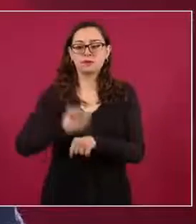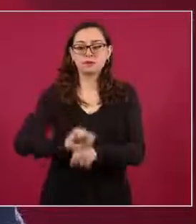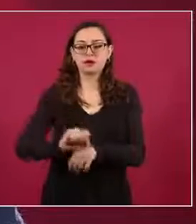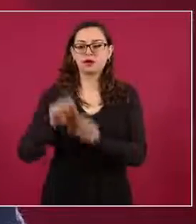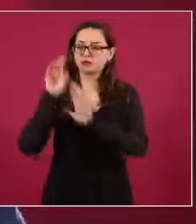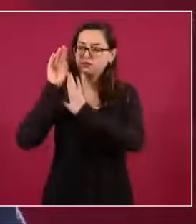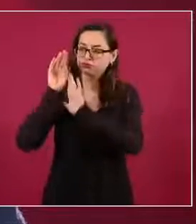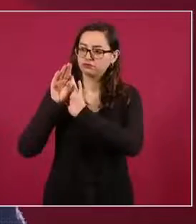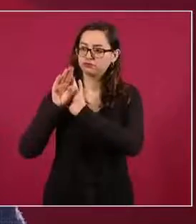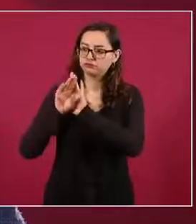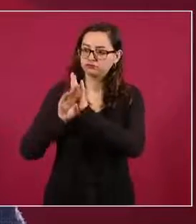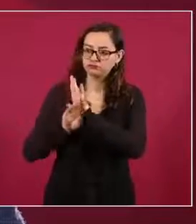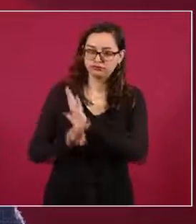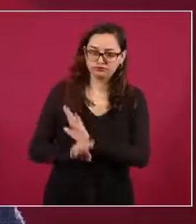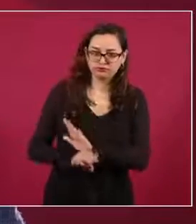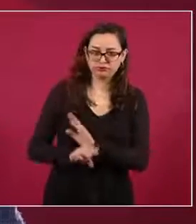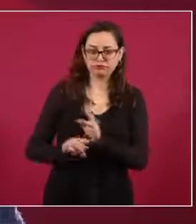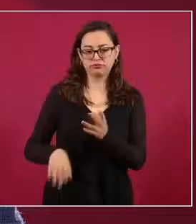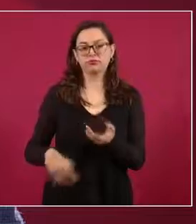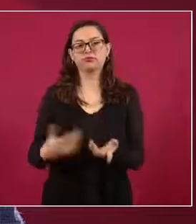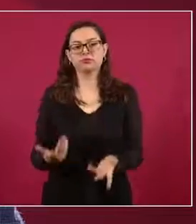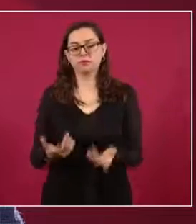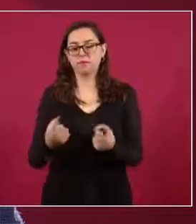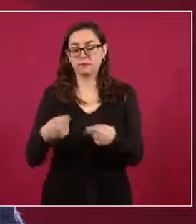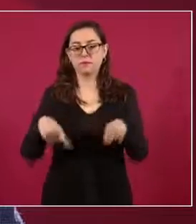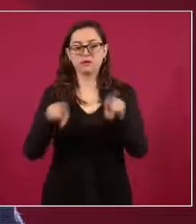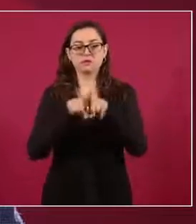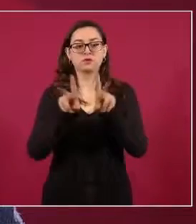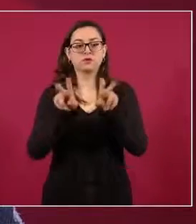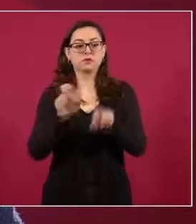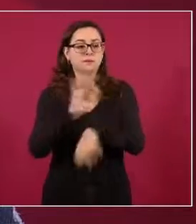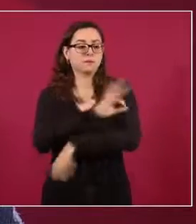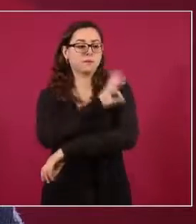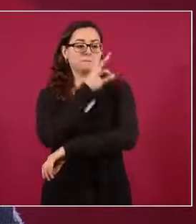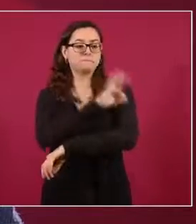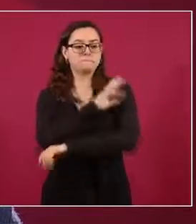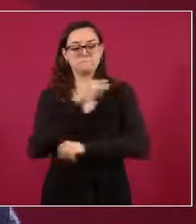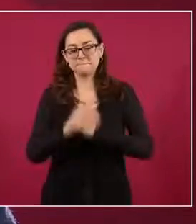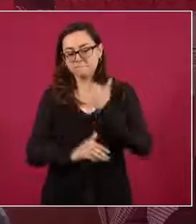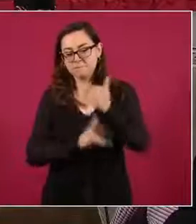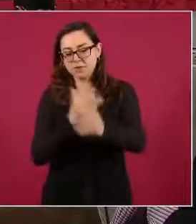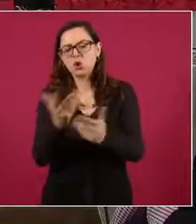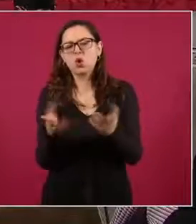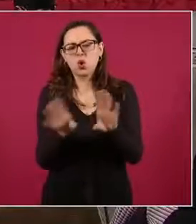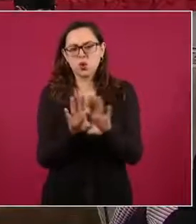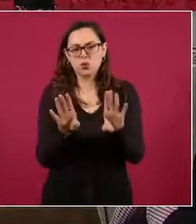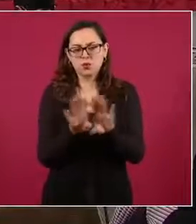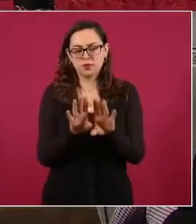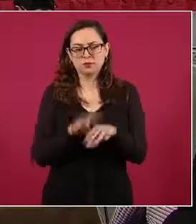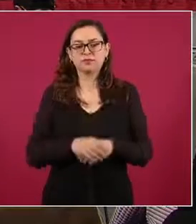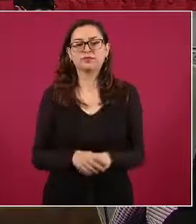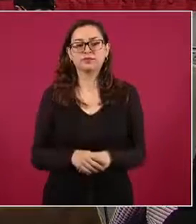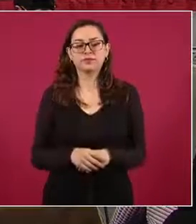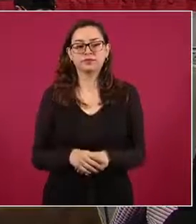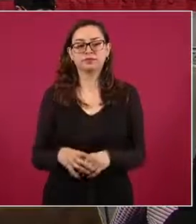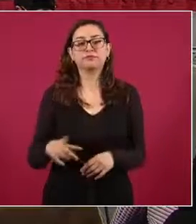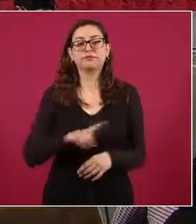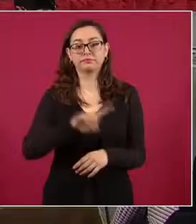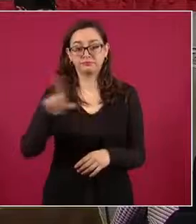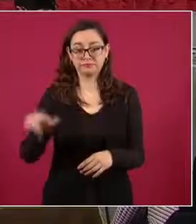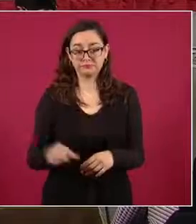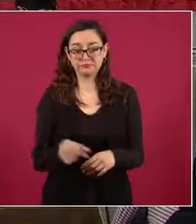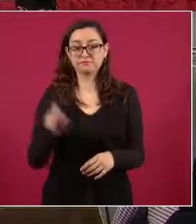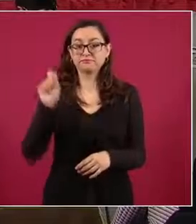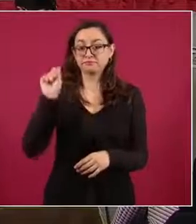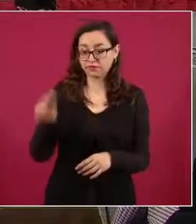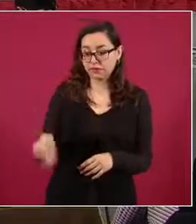importante también ubicar cómo está la política de vacunación en nuestro país. Él también, y en respuesta a